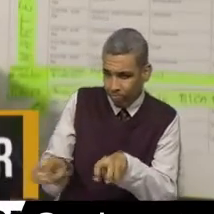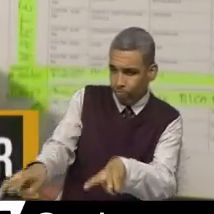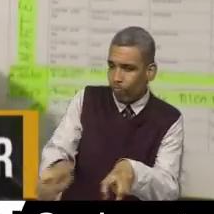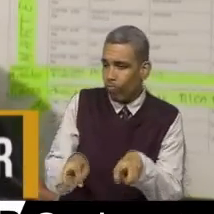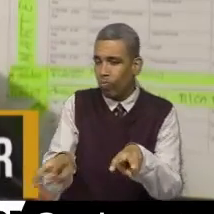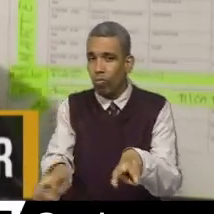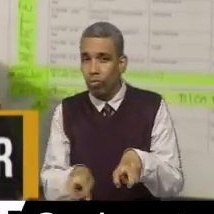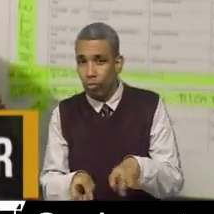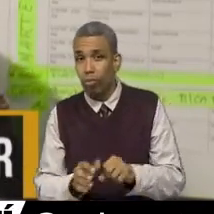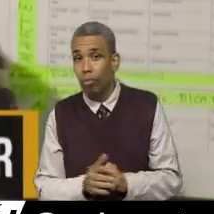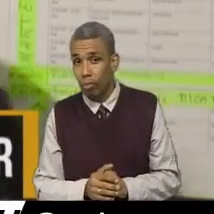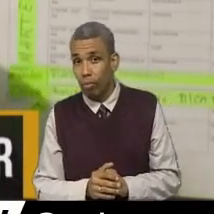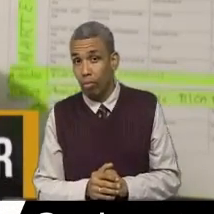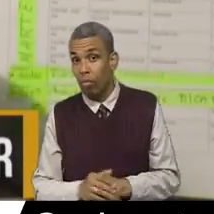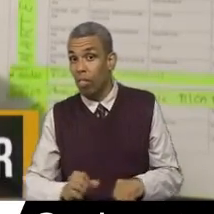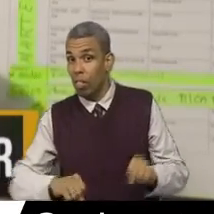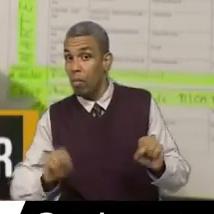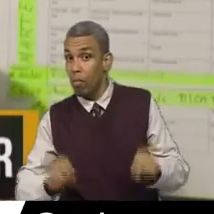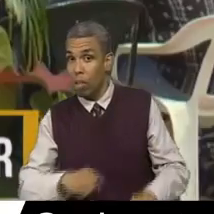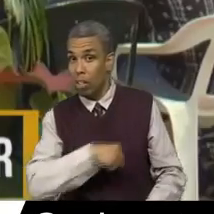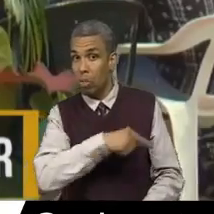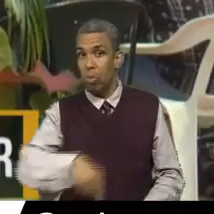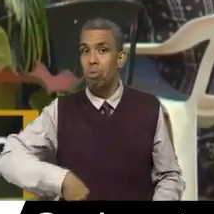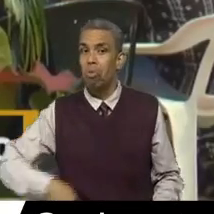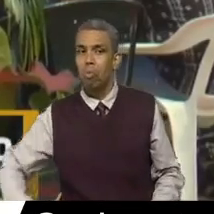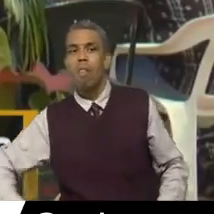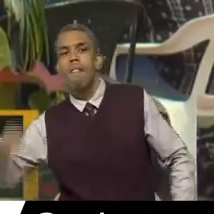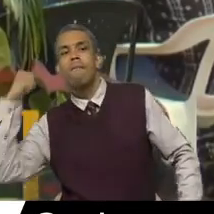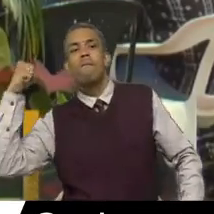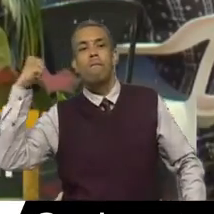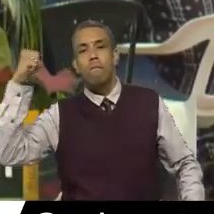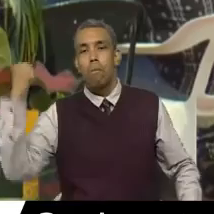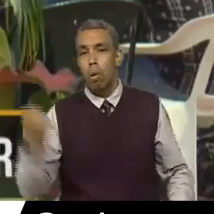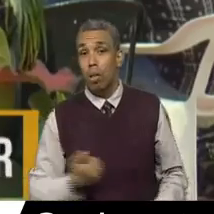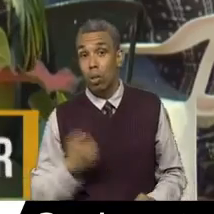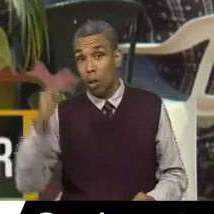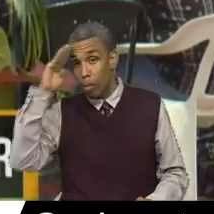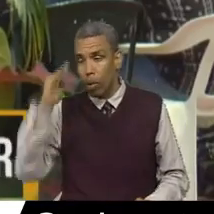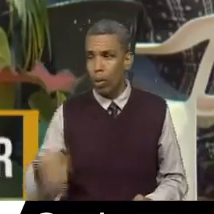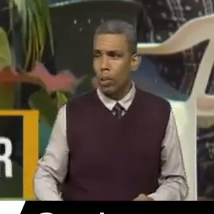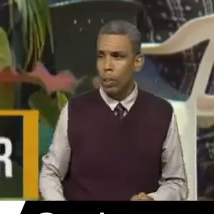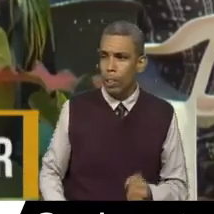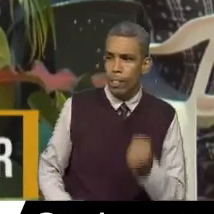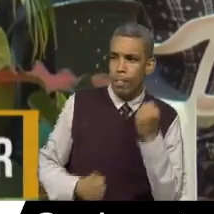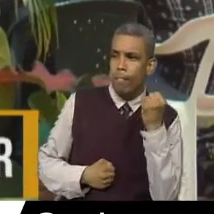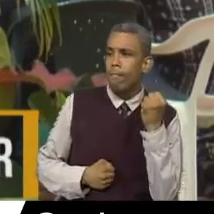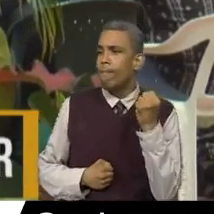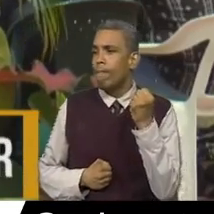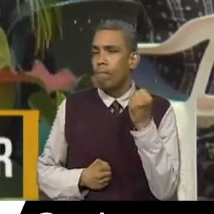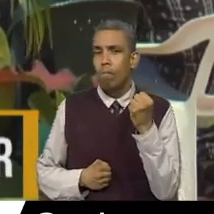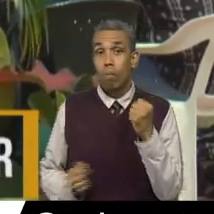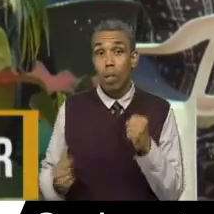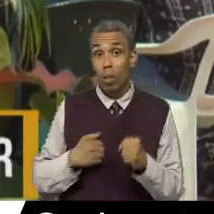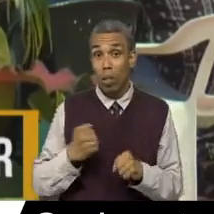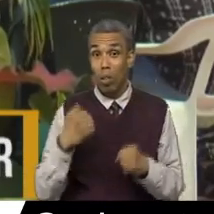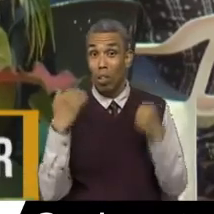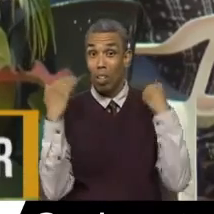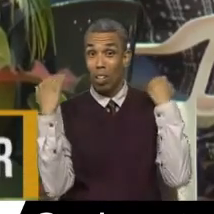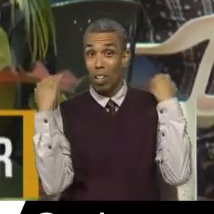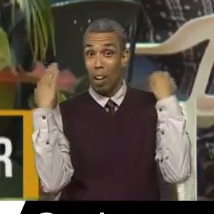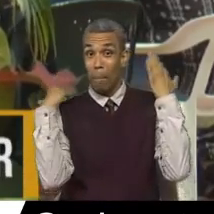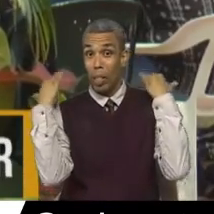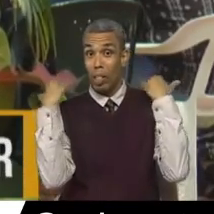haber hasta machete de parte de los campesinos. Ellos incluso aseguran que están dispuestos a morirse, pero que no permitirán que el Estado